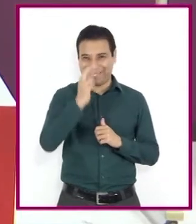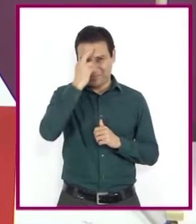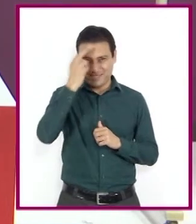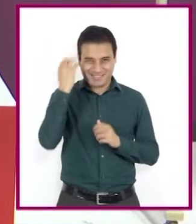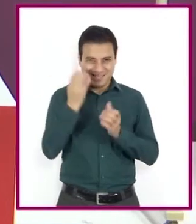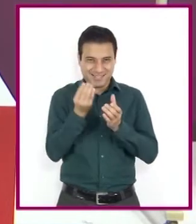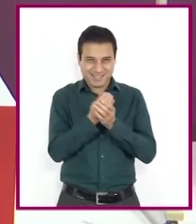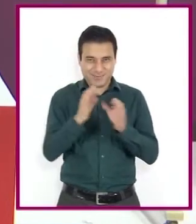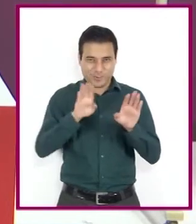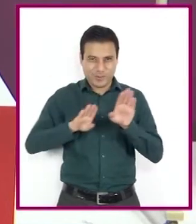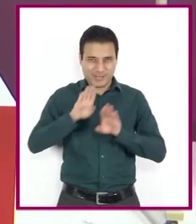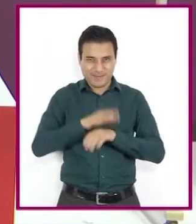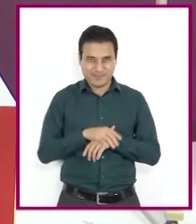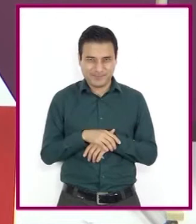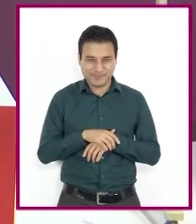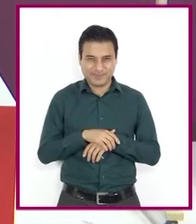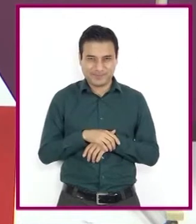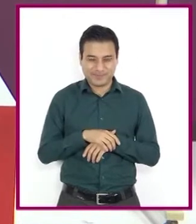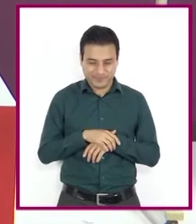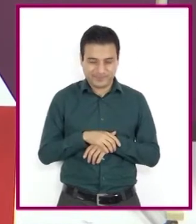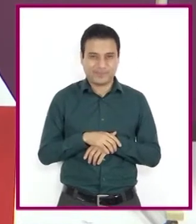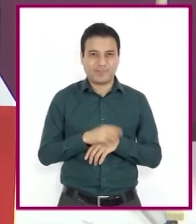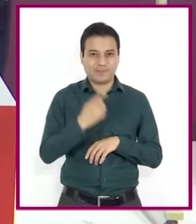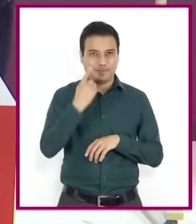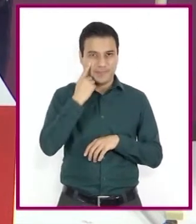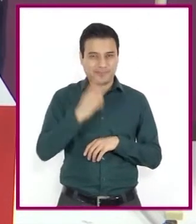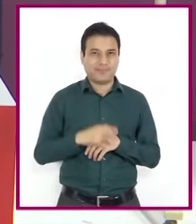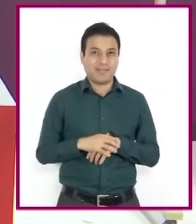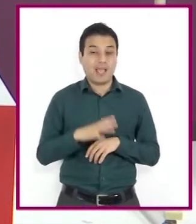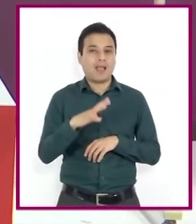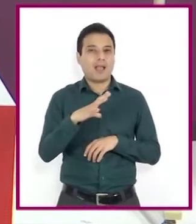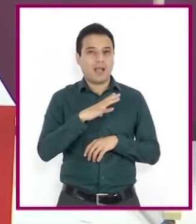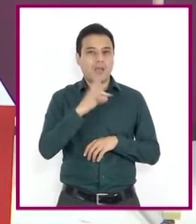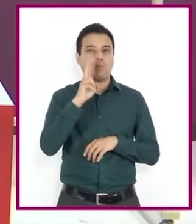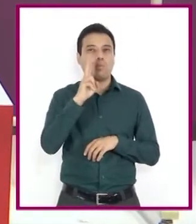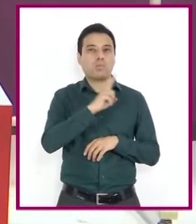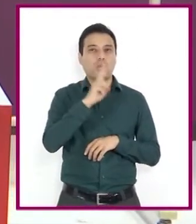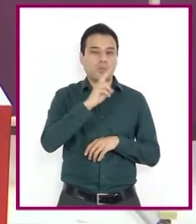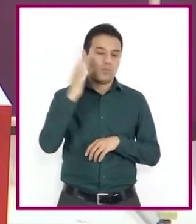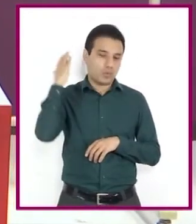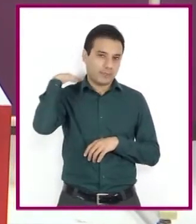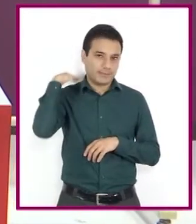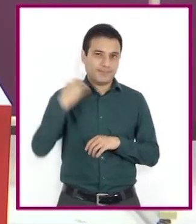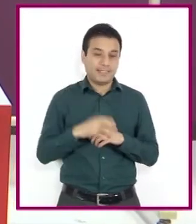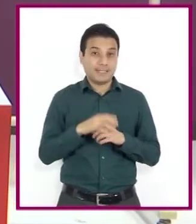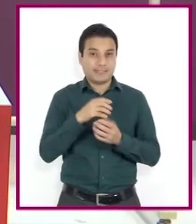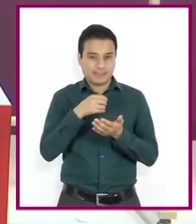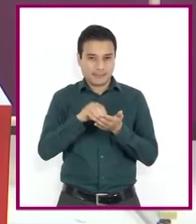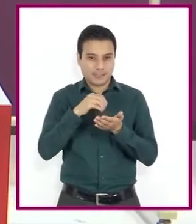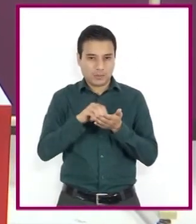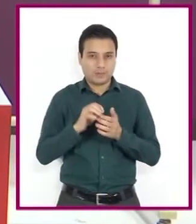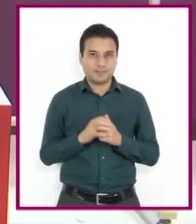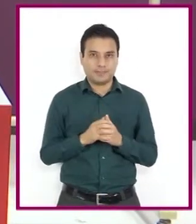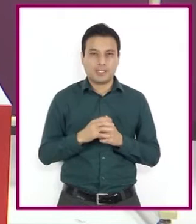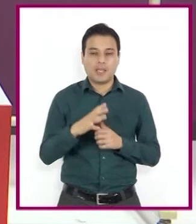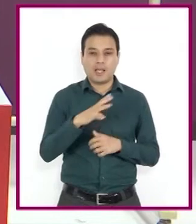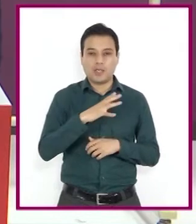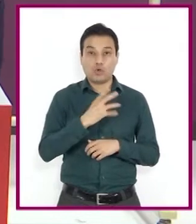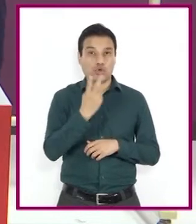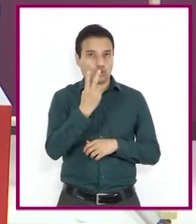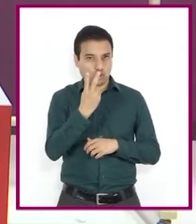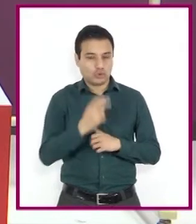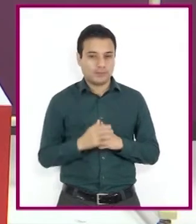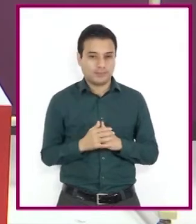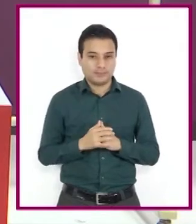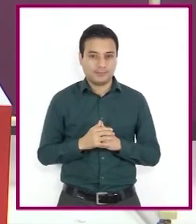biología. En este caso tenemos pulmones de cerdo, pero están compuestos en comparación del ser humano por 2 pulmones